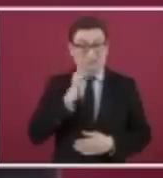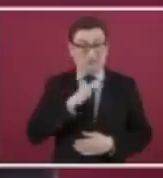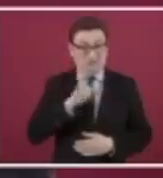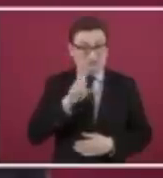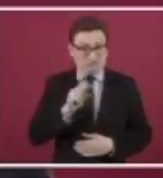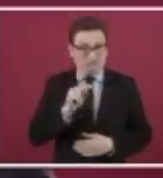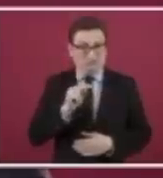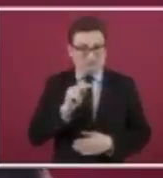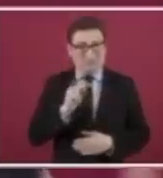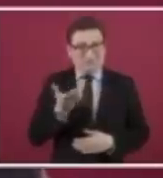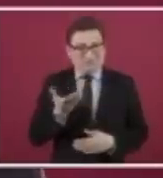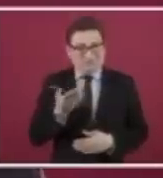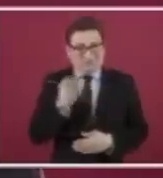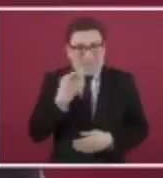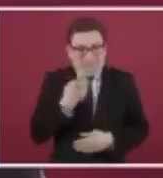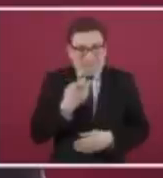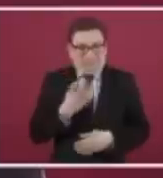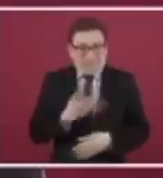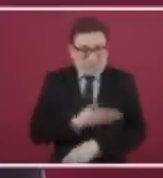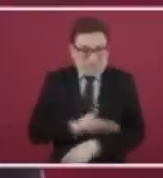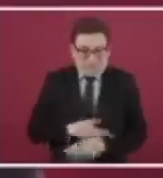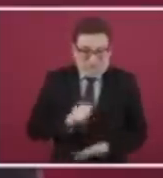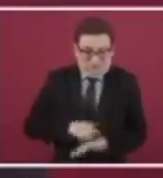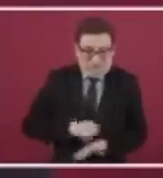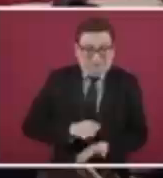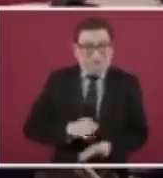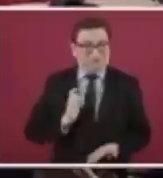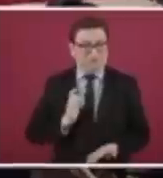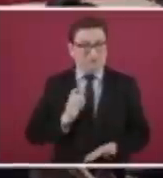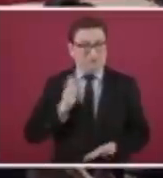Entonces, estoy contento que